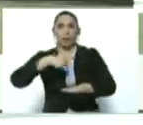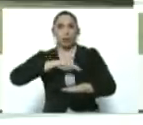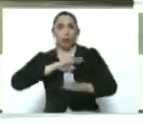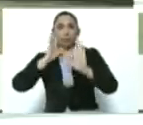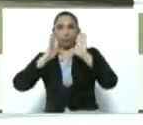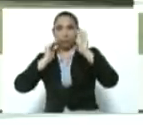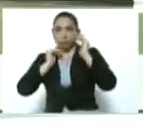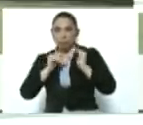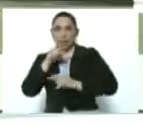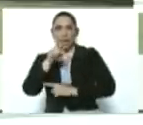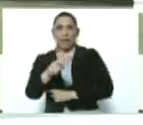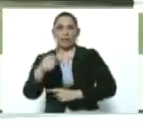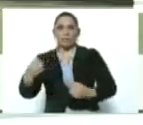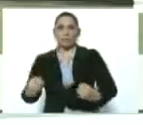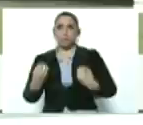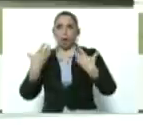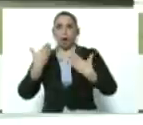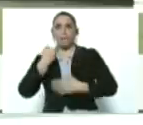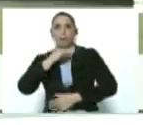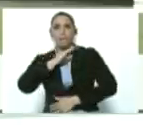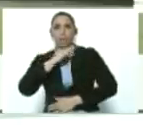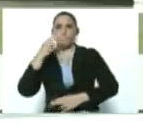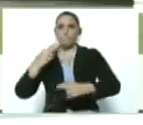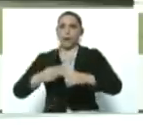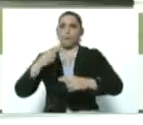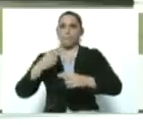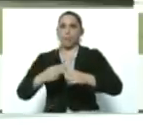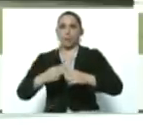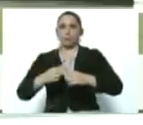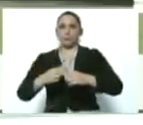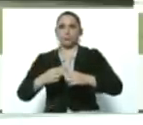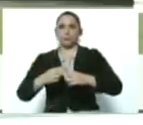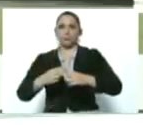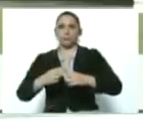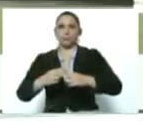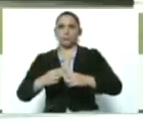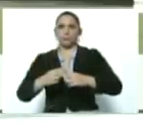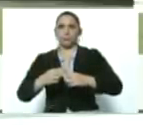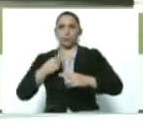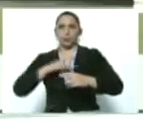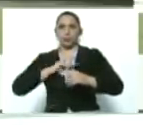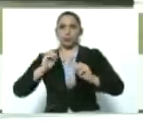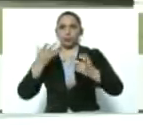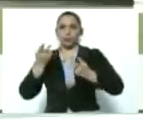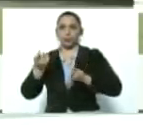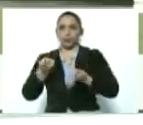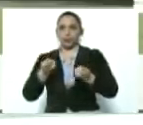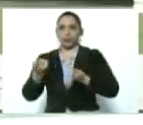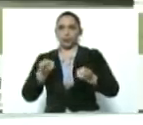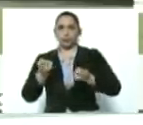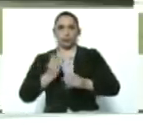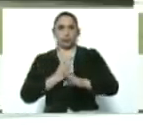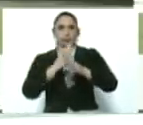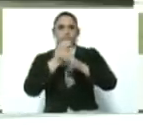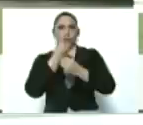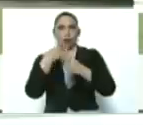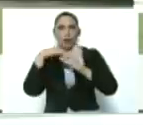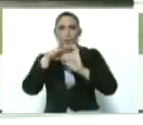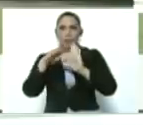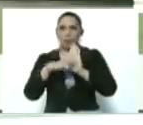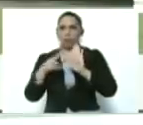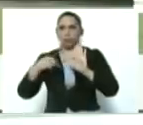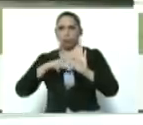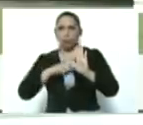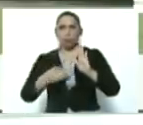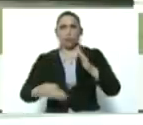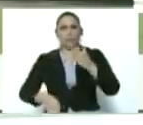esta pandemia tan peligrosa y que hemos logrado controlar en buena medida vamonos